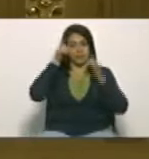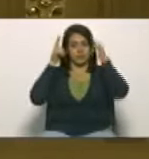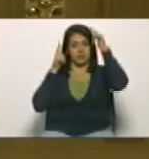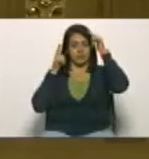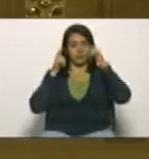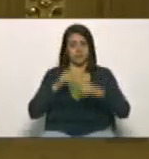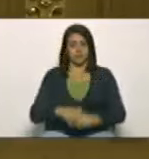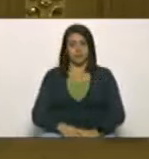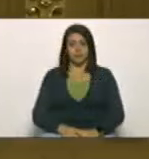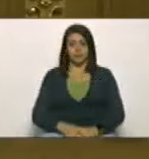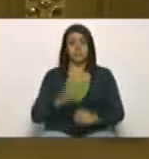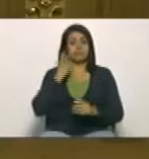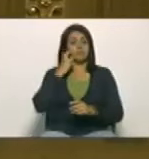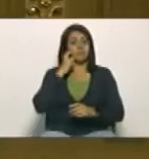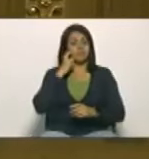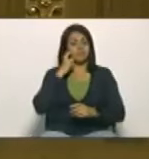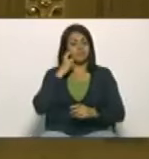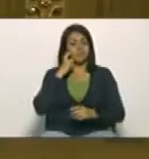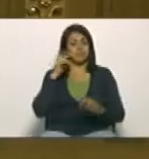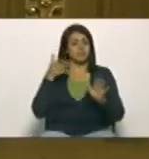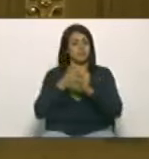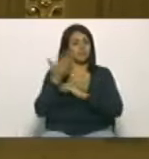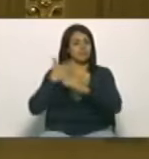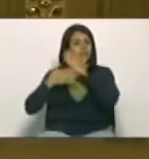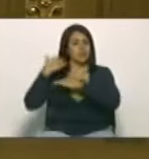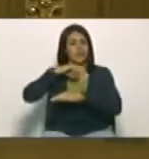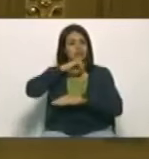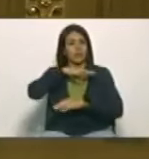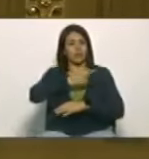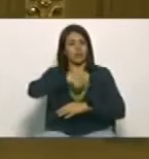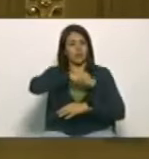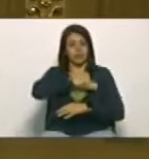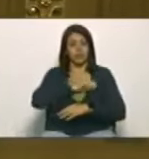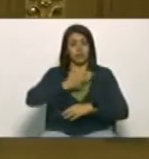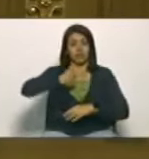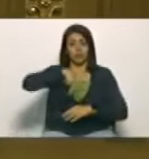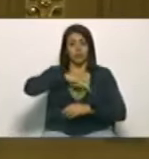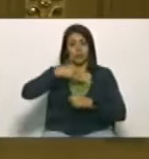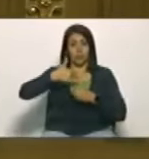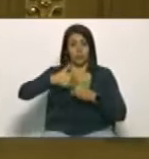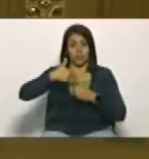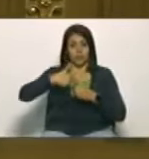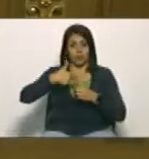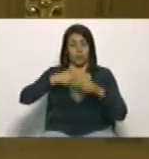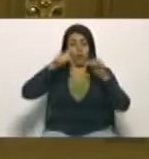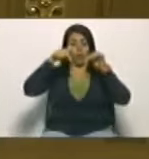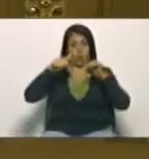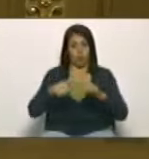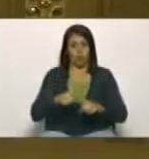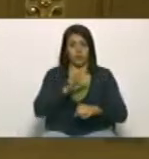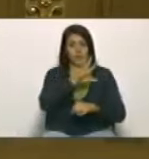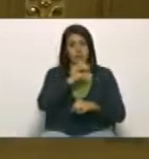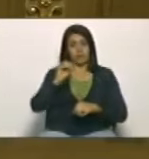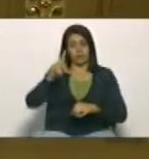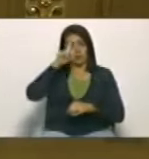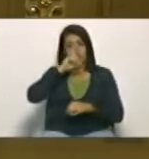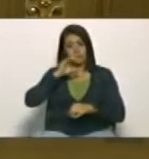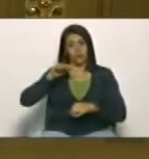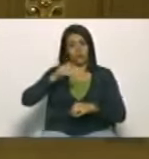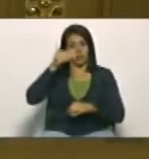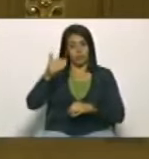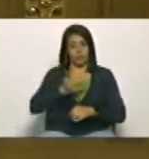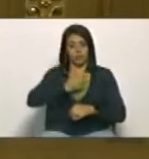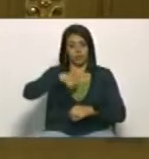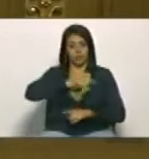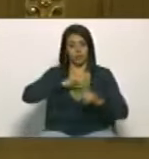Chávez. El cacao era en la época de la colonia española nuestro petróleo. Hoy, 500 años después,